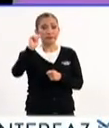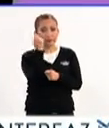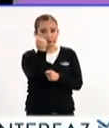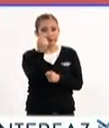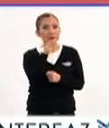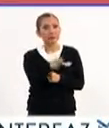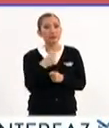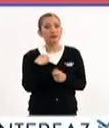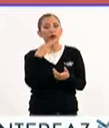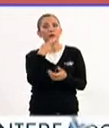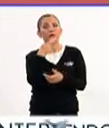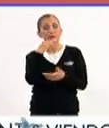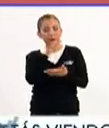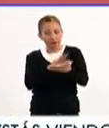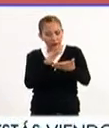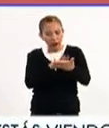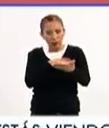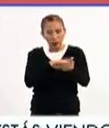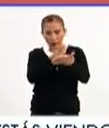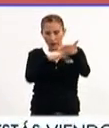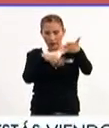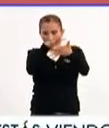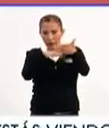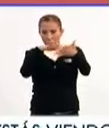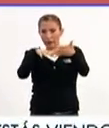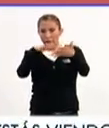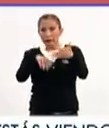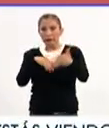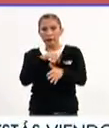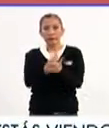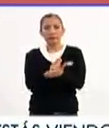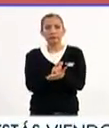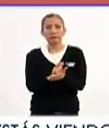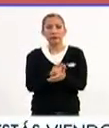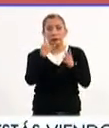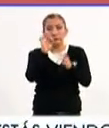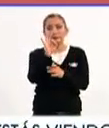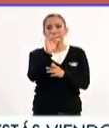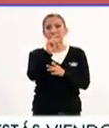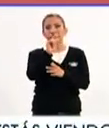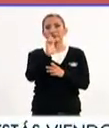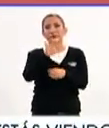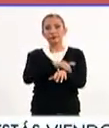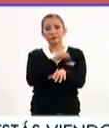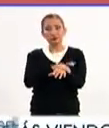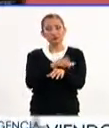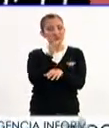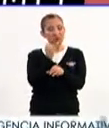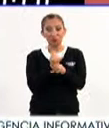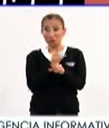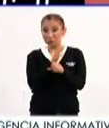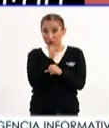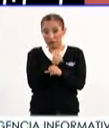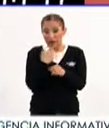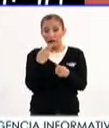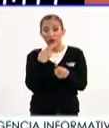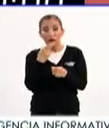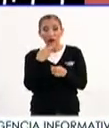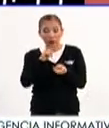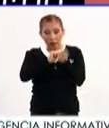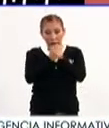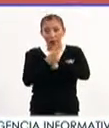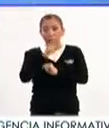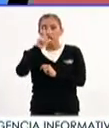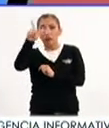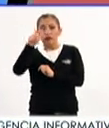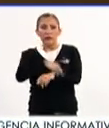tecnología es empleada en la lectura de código de barras. Sin la ley de efecto fotoeléctrico, no serían posibles los aparatos que transforman la